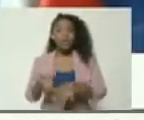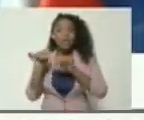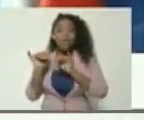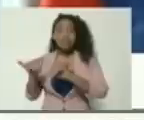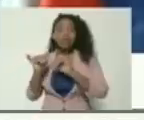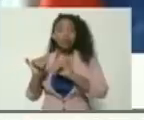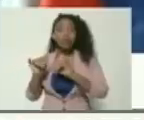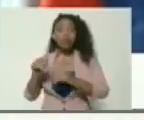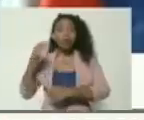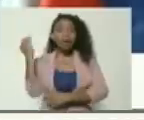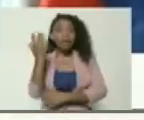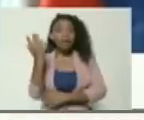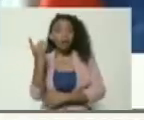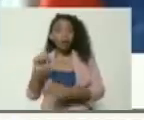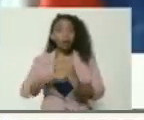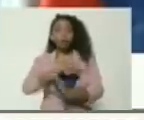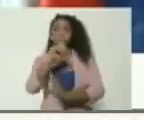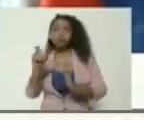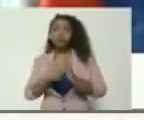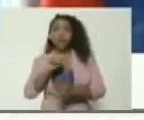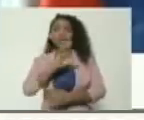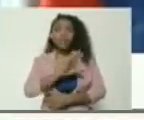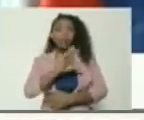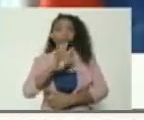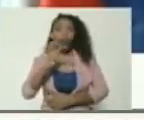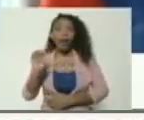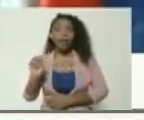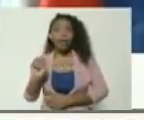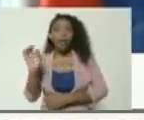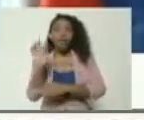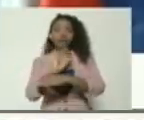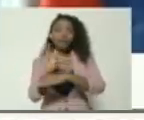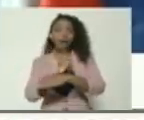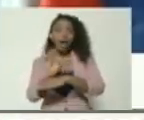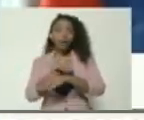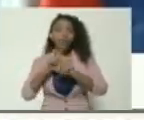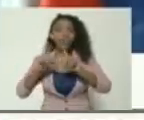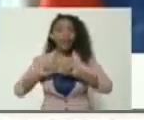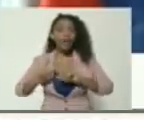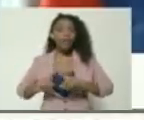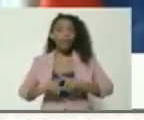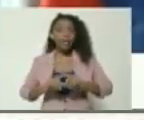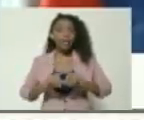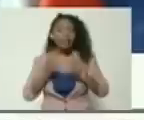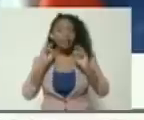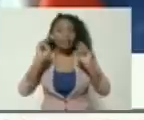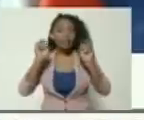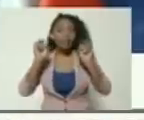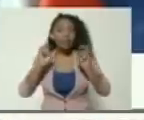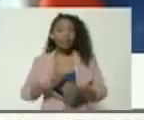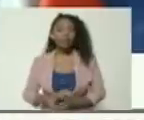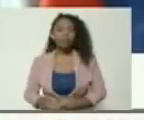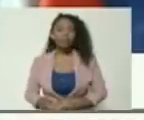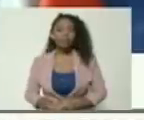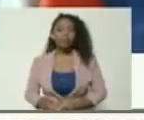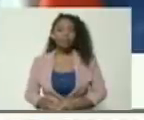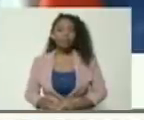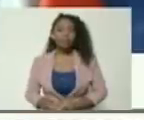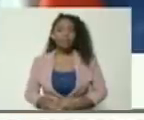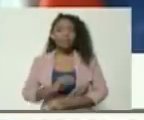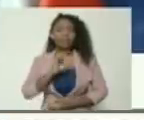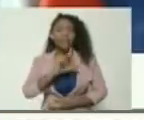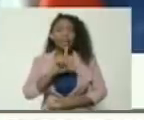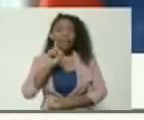fueron aprehendidos un total de 540 funcionarios de distintos organismos y